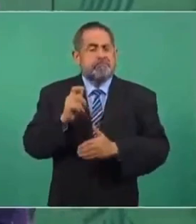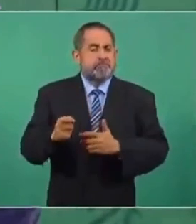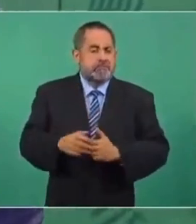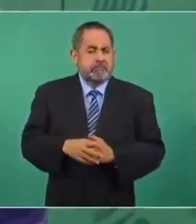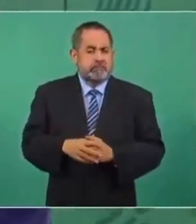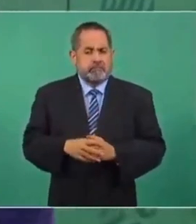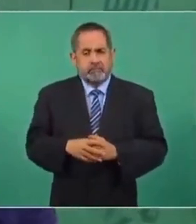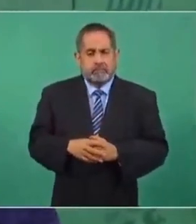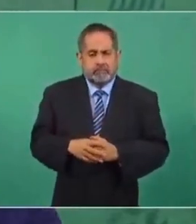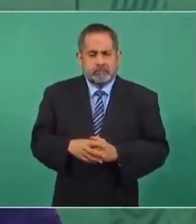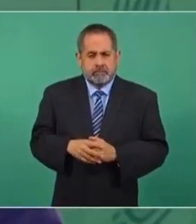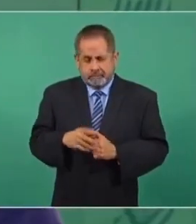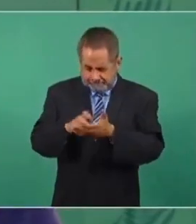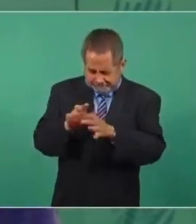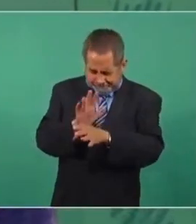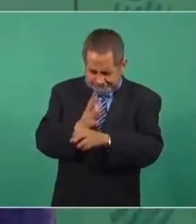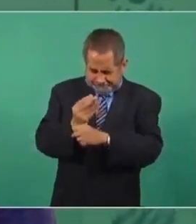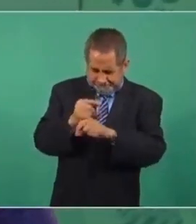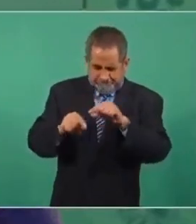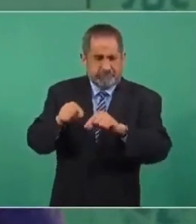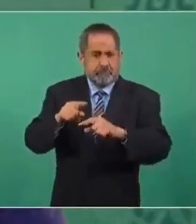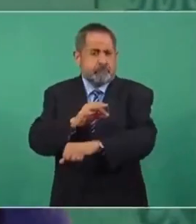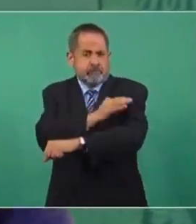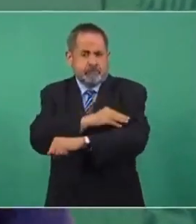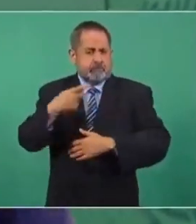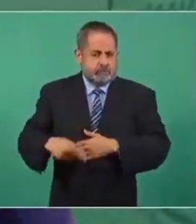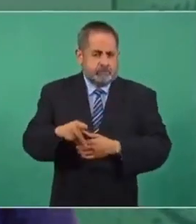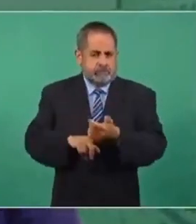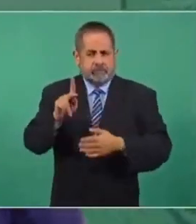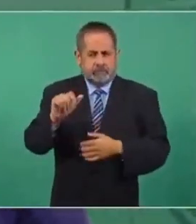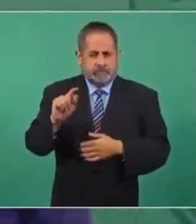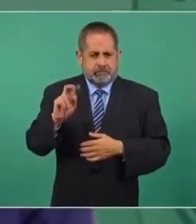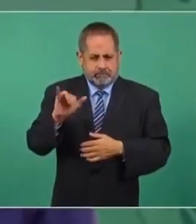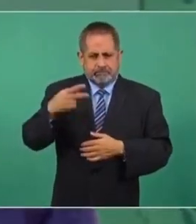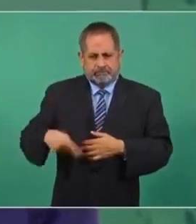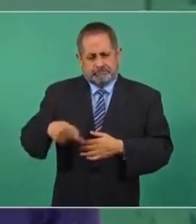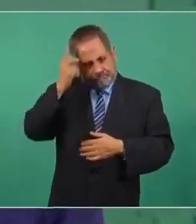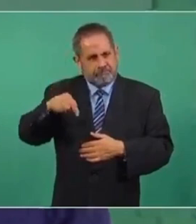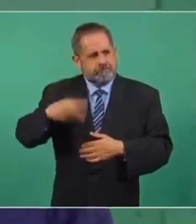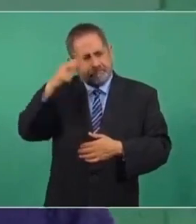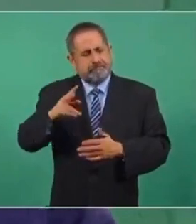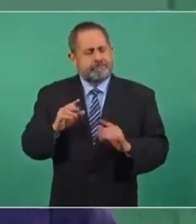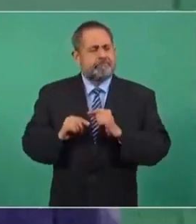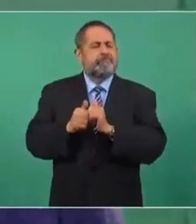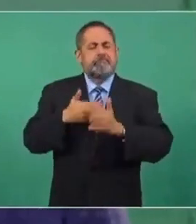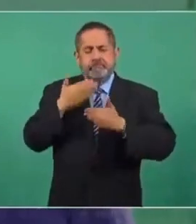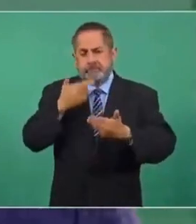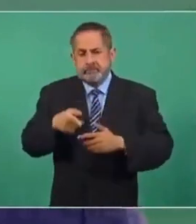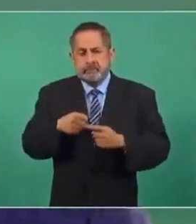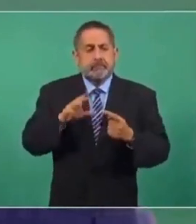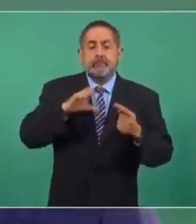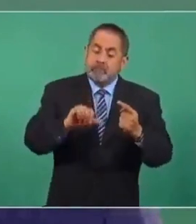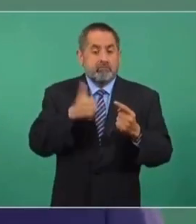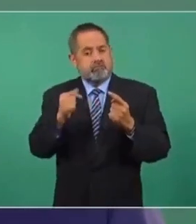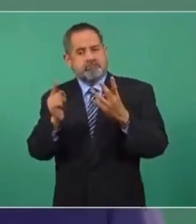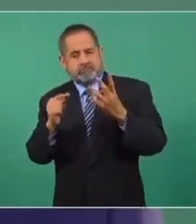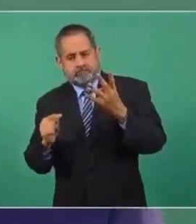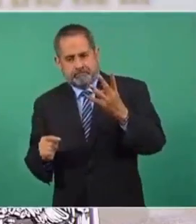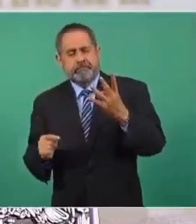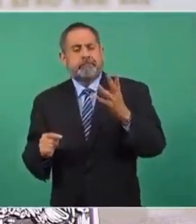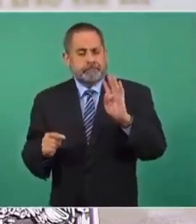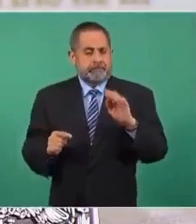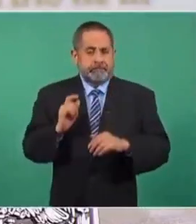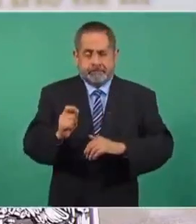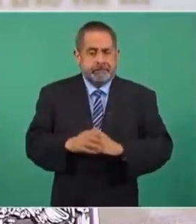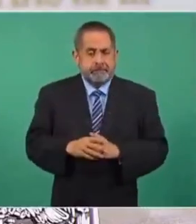en el perfeccionamiento de una vacuna propia, la vacuna patria, y que además ya tenemos otras opciones. Ahora